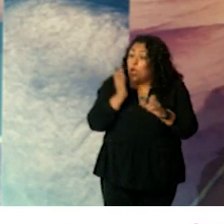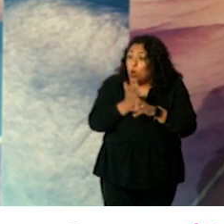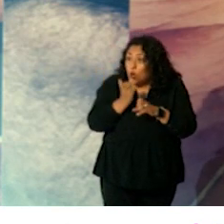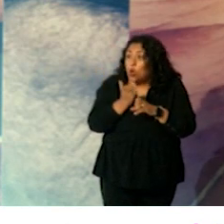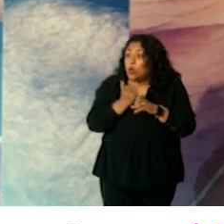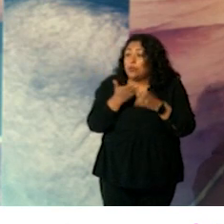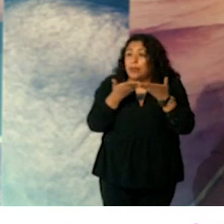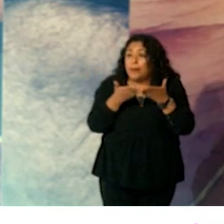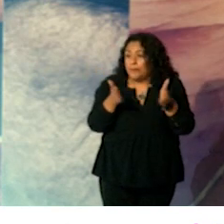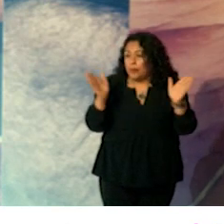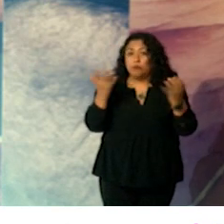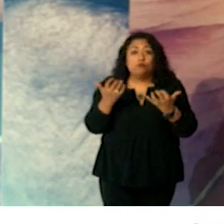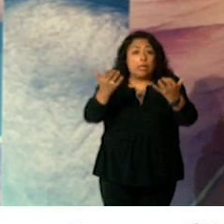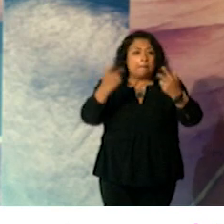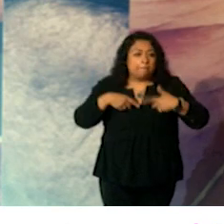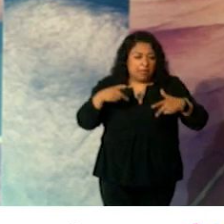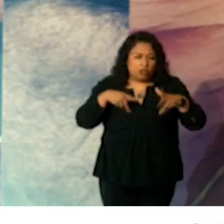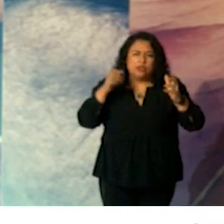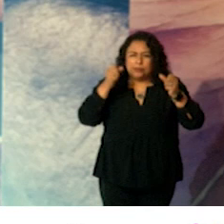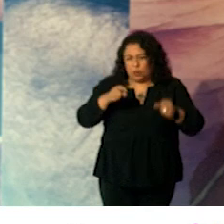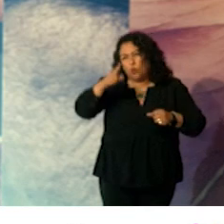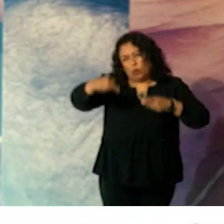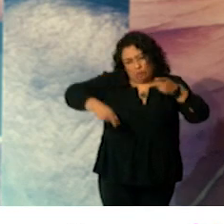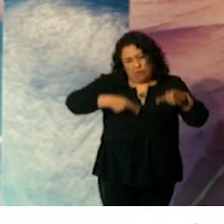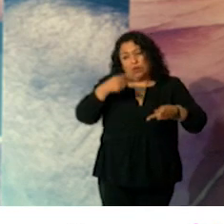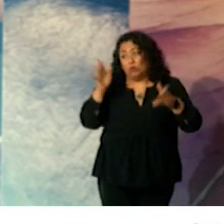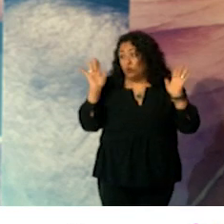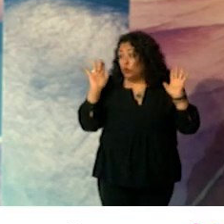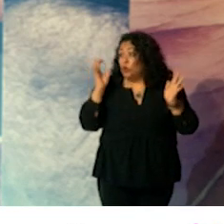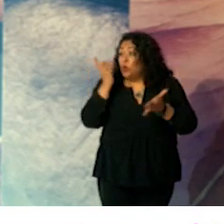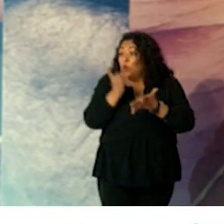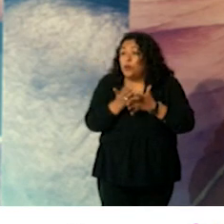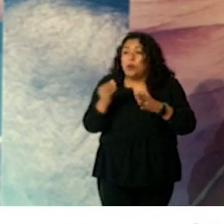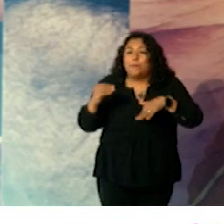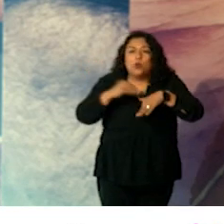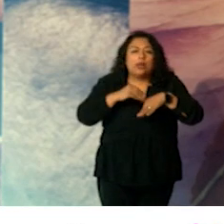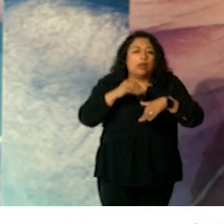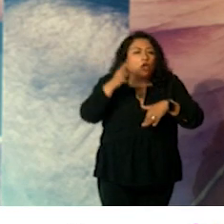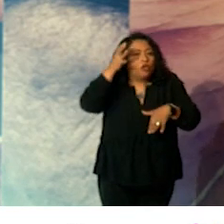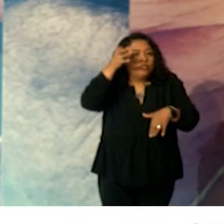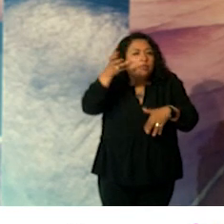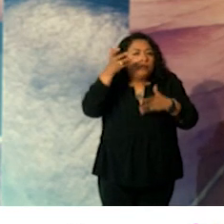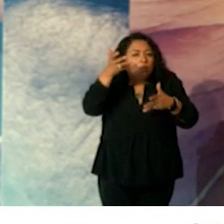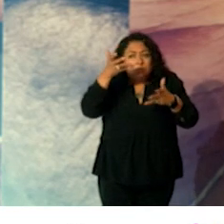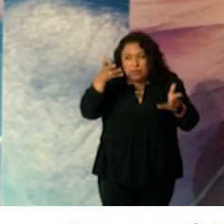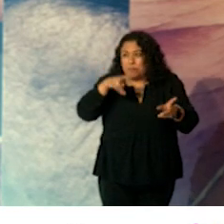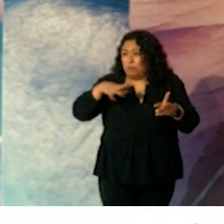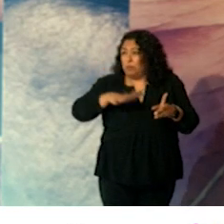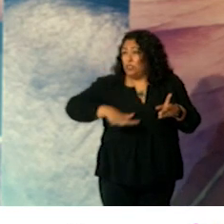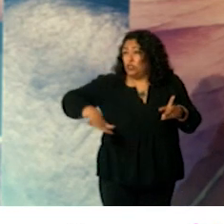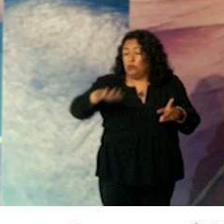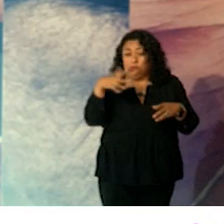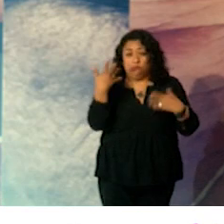la conversación con el público porque seguramente habrá muchas preguntas. Solo colocar este elemento ahorita, frente a este panorama complejo,